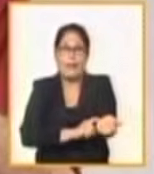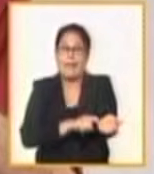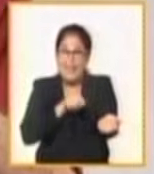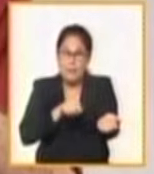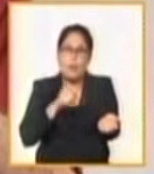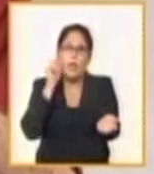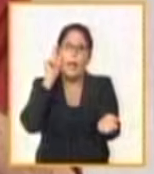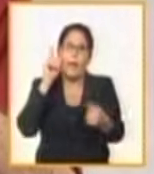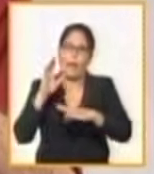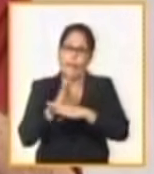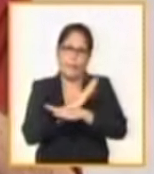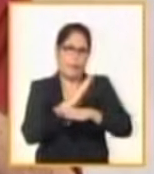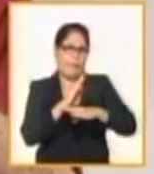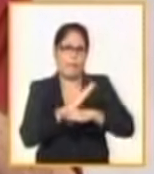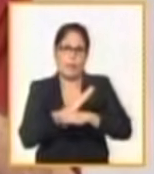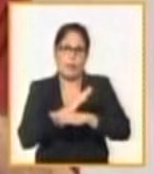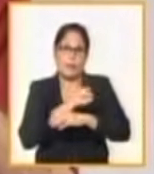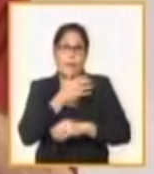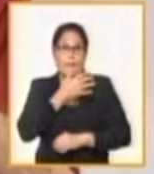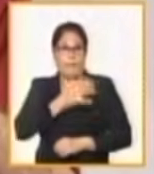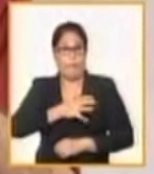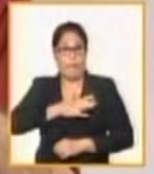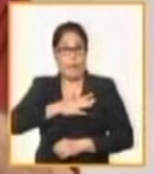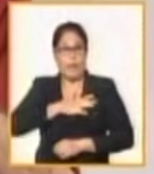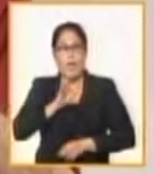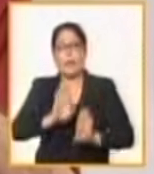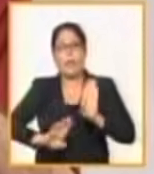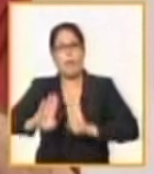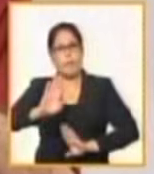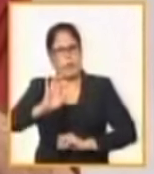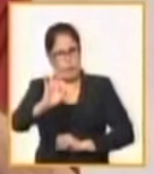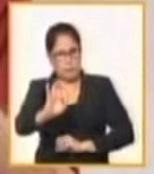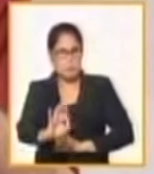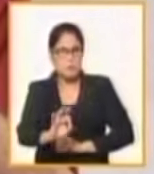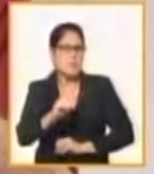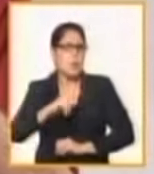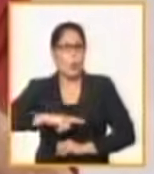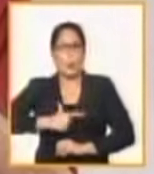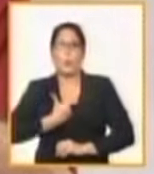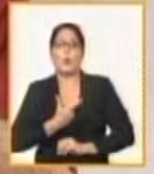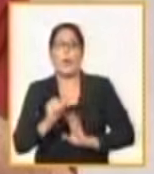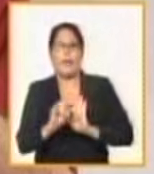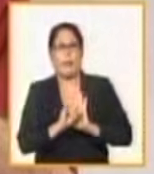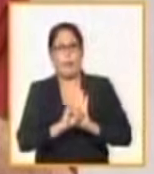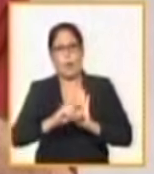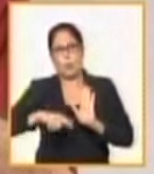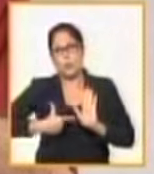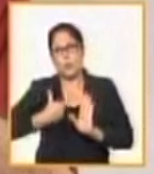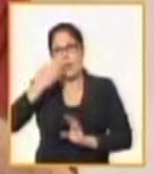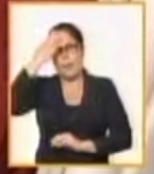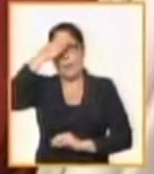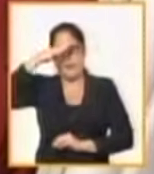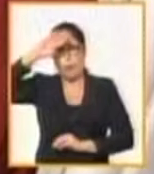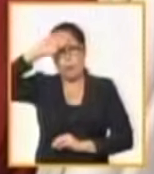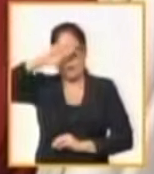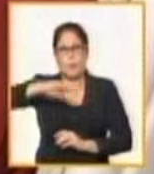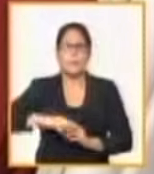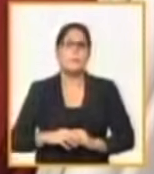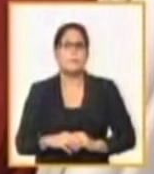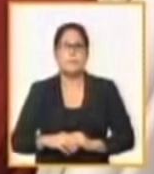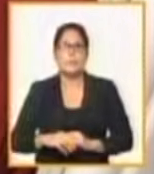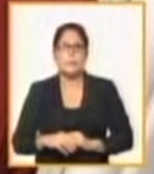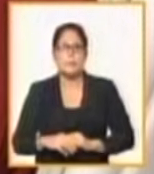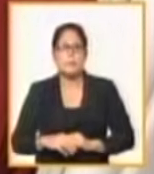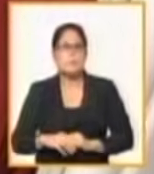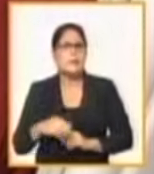Fidel, se defendió ahí la cultura cubana en general. ¿Cómo